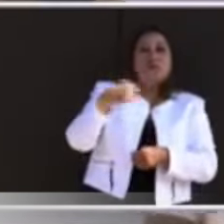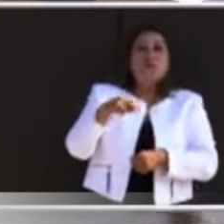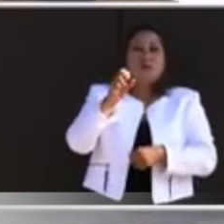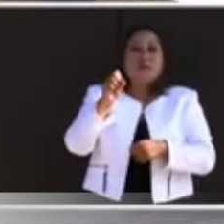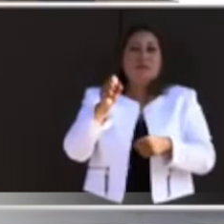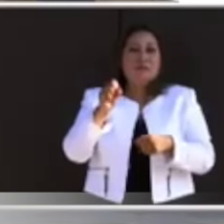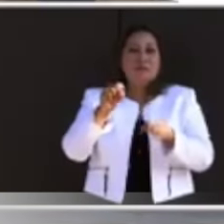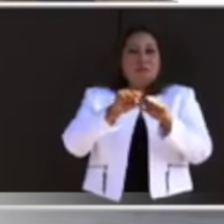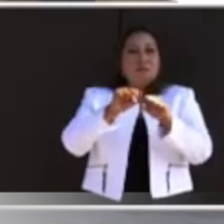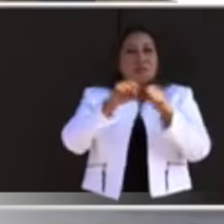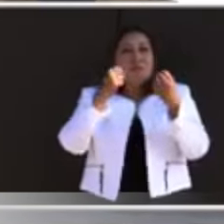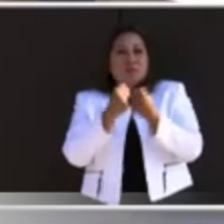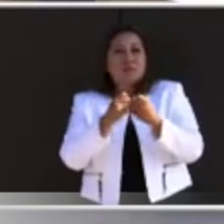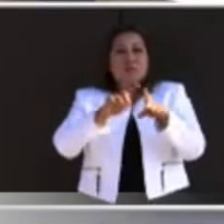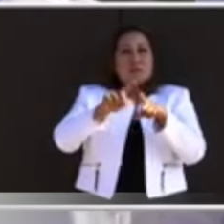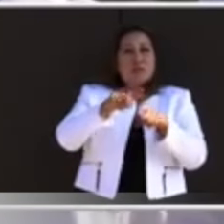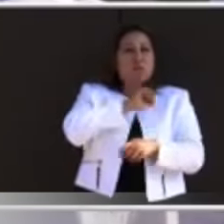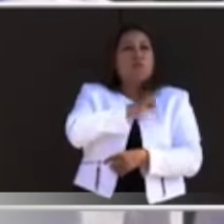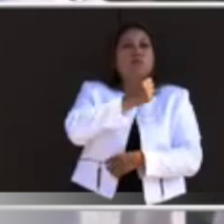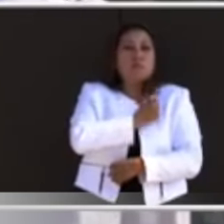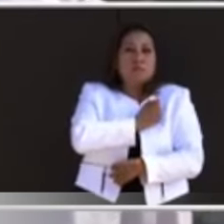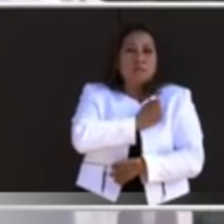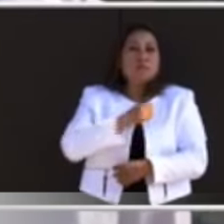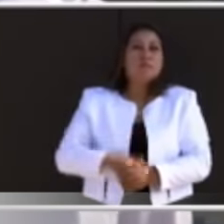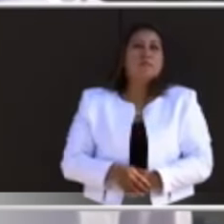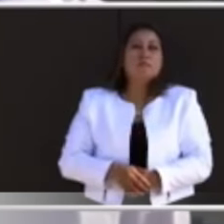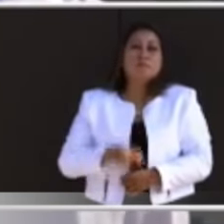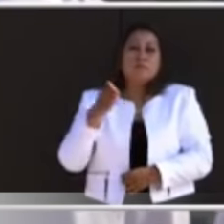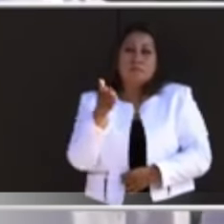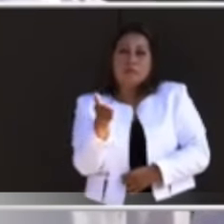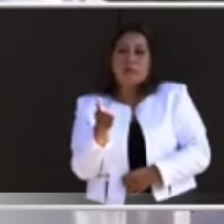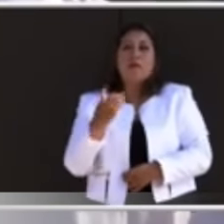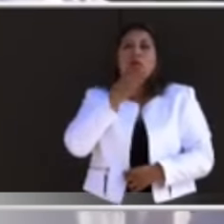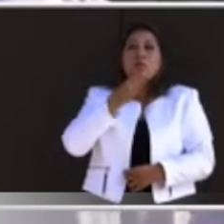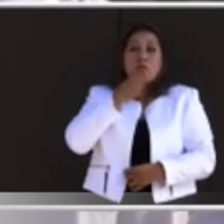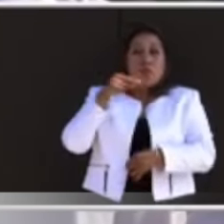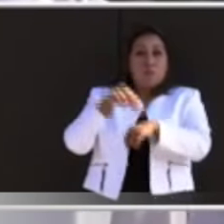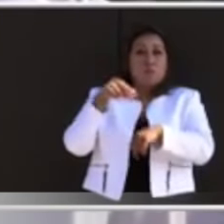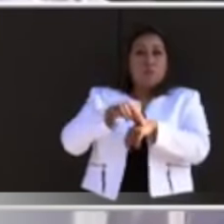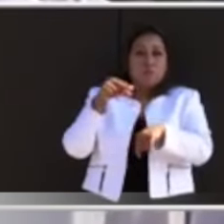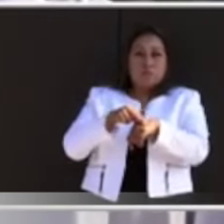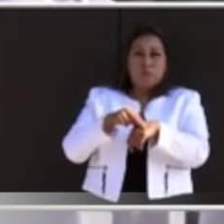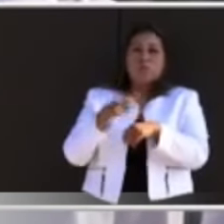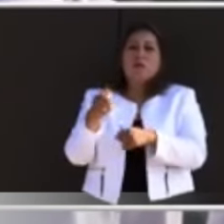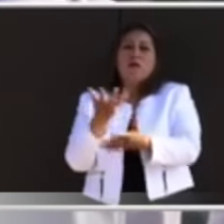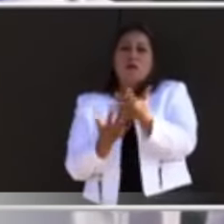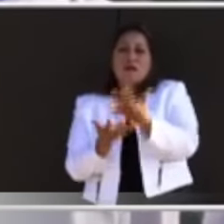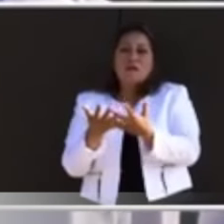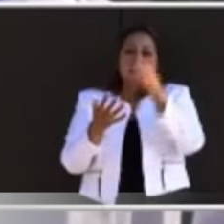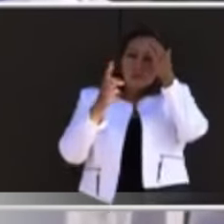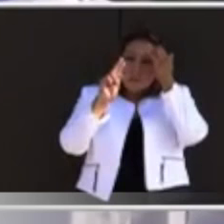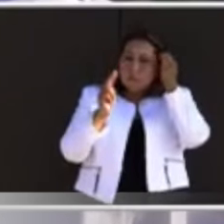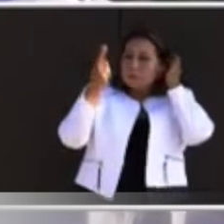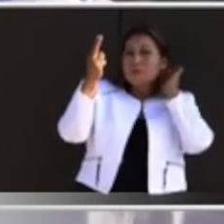El doctor Suárez es médico cirujano también por la Universidad Veracruzana. Cuenta con un posgrado